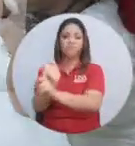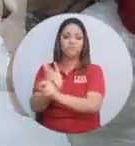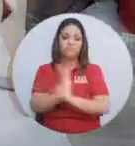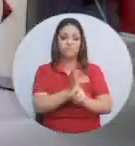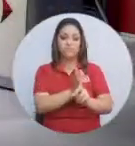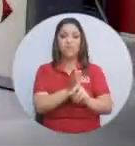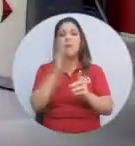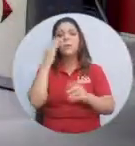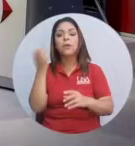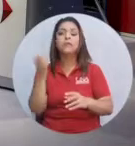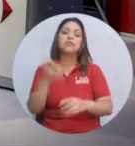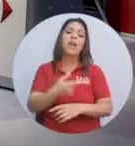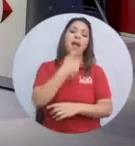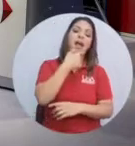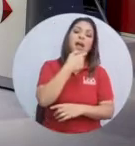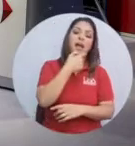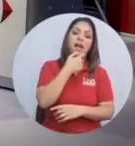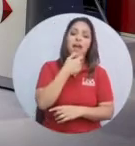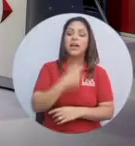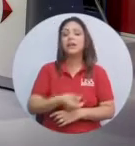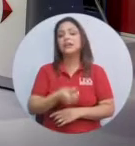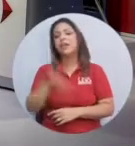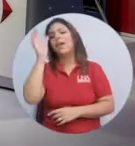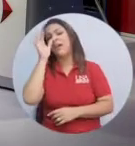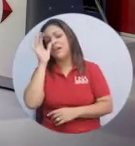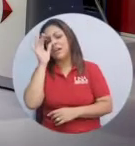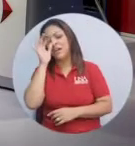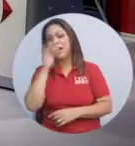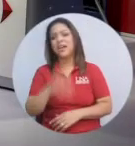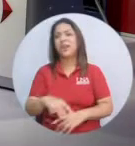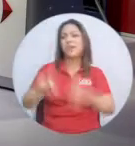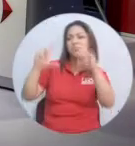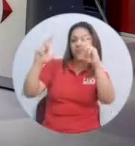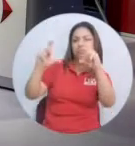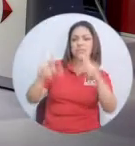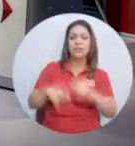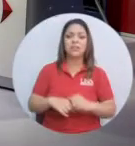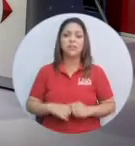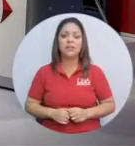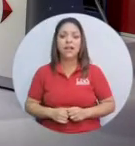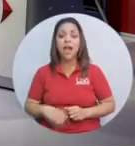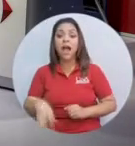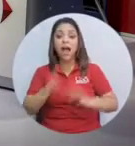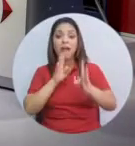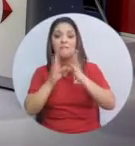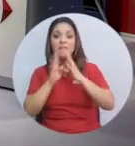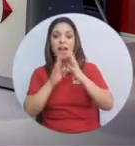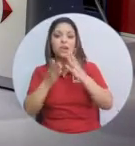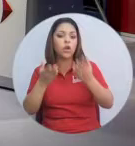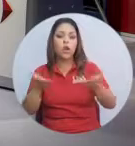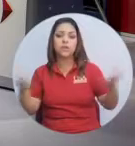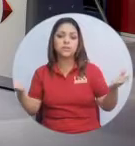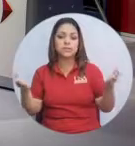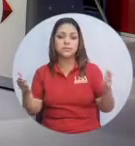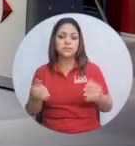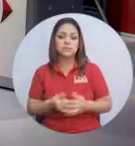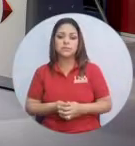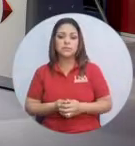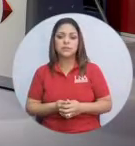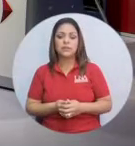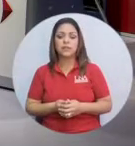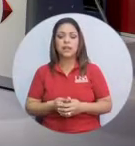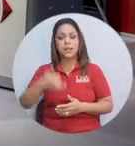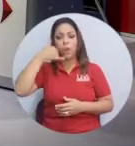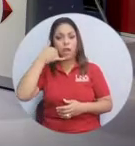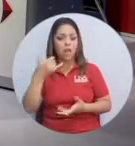social. Marginar, reírnos, burlarnos, agredir, tomar pantallazos de cámara, hablar de situaciones de qué se ve en el fondo de